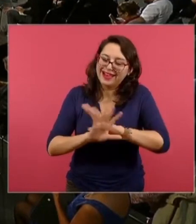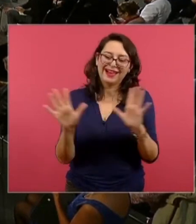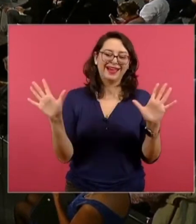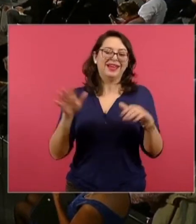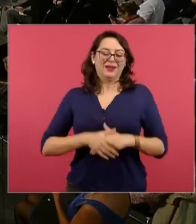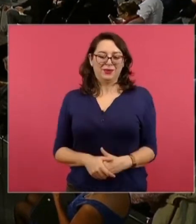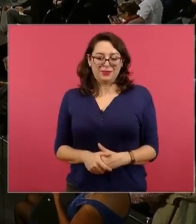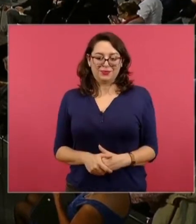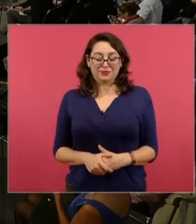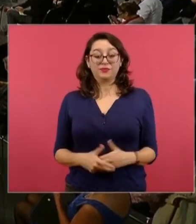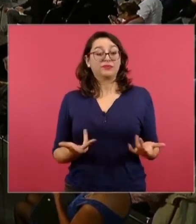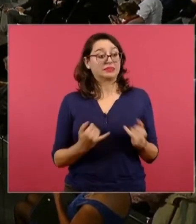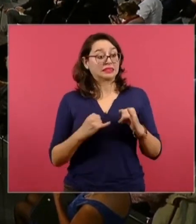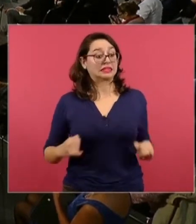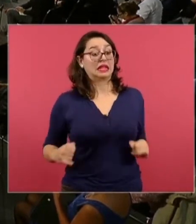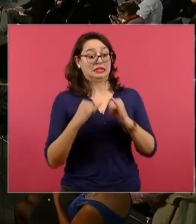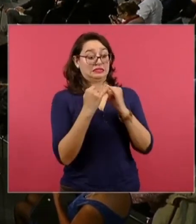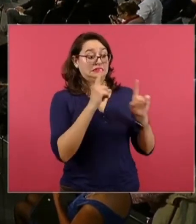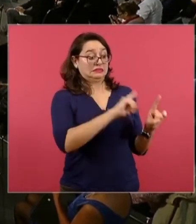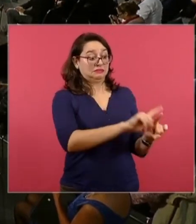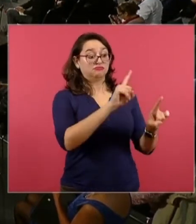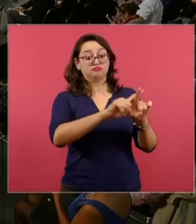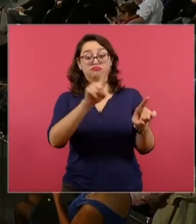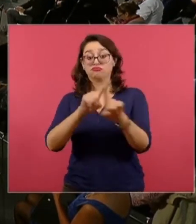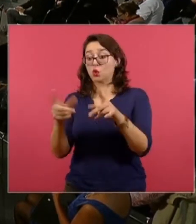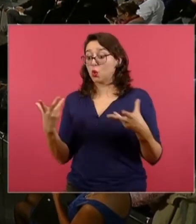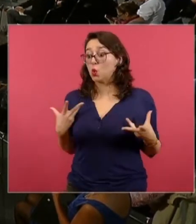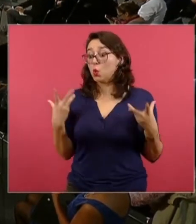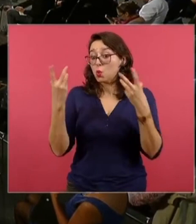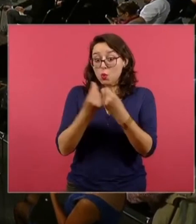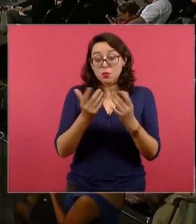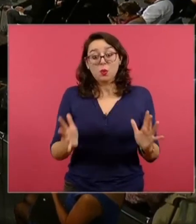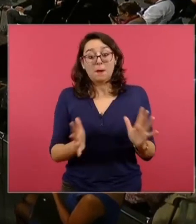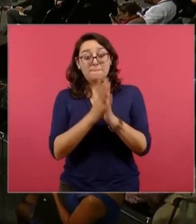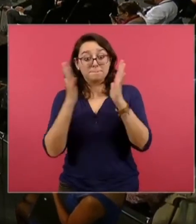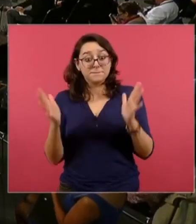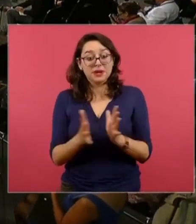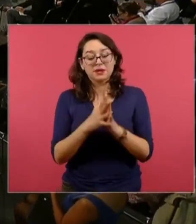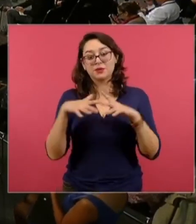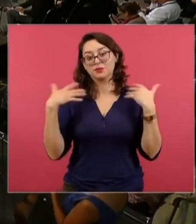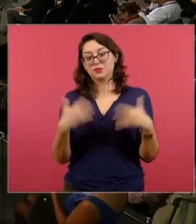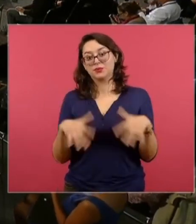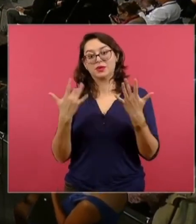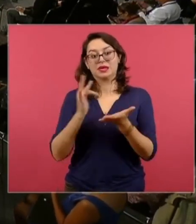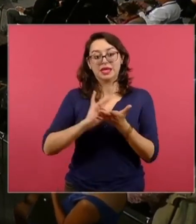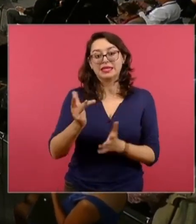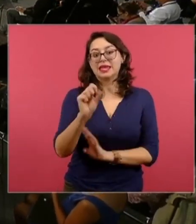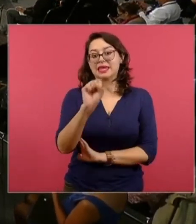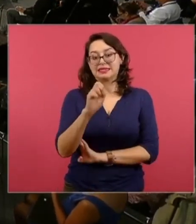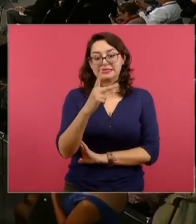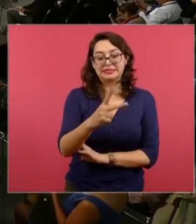ella agradezco a las instituciones que participaron en las primeras mesas de formación, como es la Secretaría de Educación